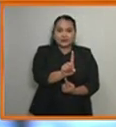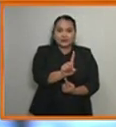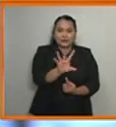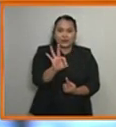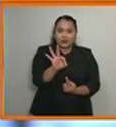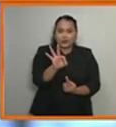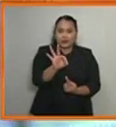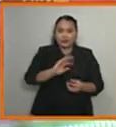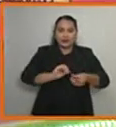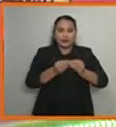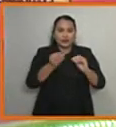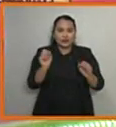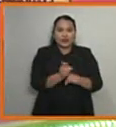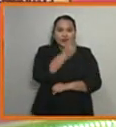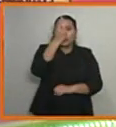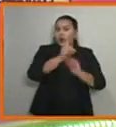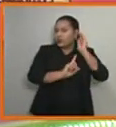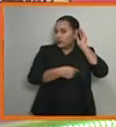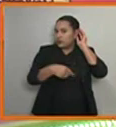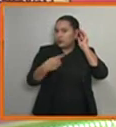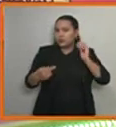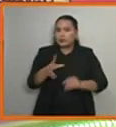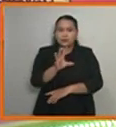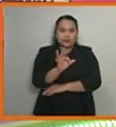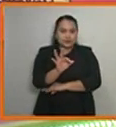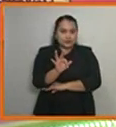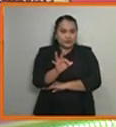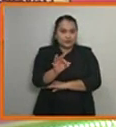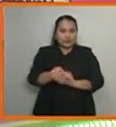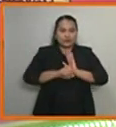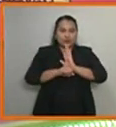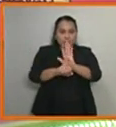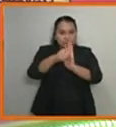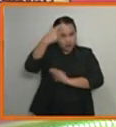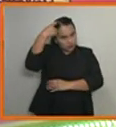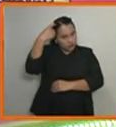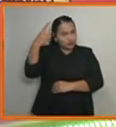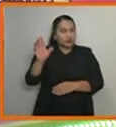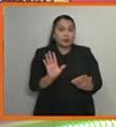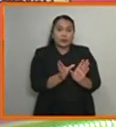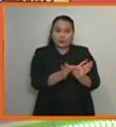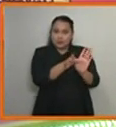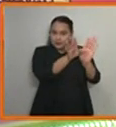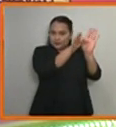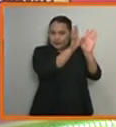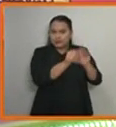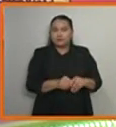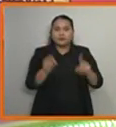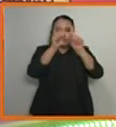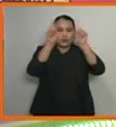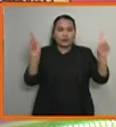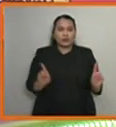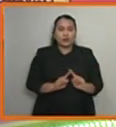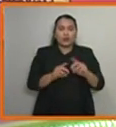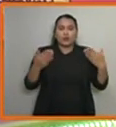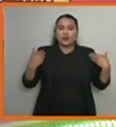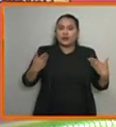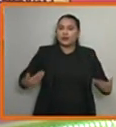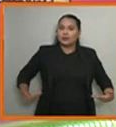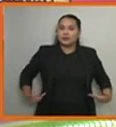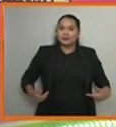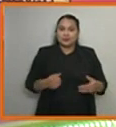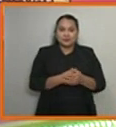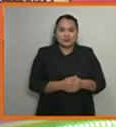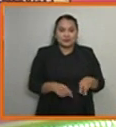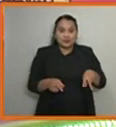9. El número favorecido para la diaria es el 19 con su símbolo de sueños mariposa. En el cuadro del cuerpo lo podemos encontrar en el